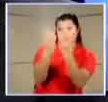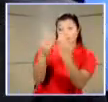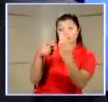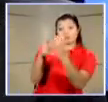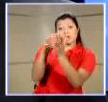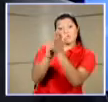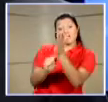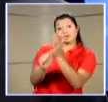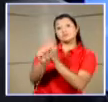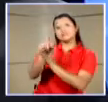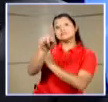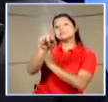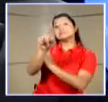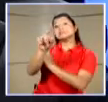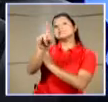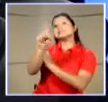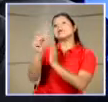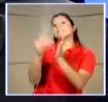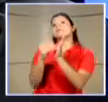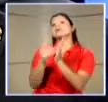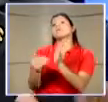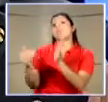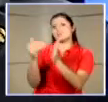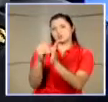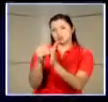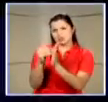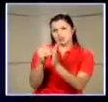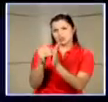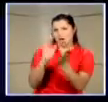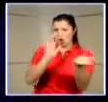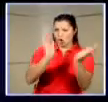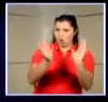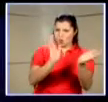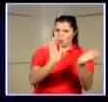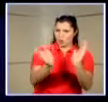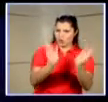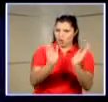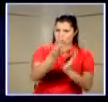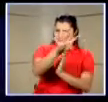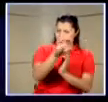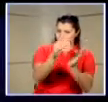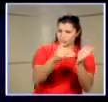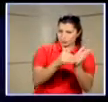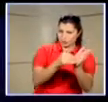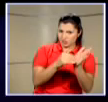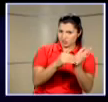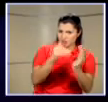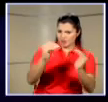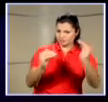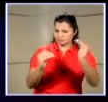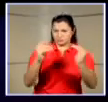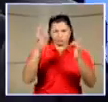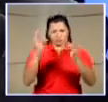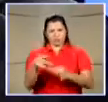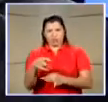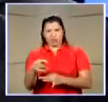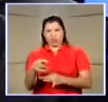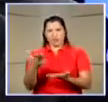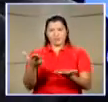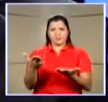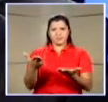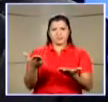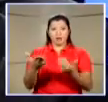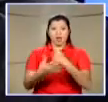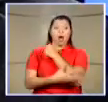final hasta va a quedar en menos, comparado a 400.000 que está aumentando, a mí no me parece que eso sea una precarización, me parece que es